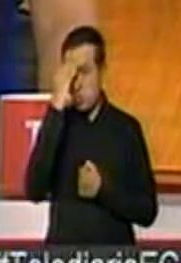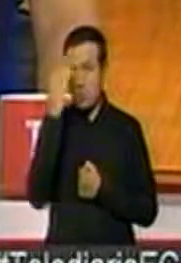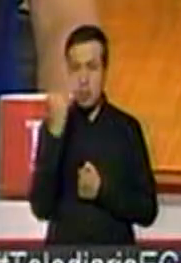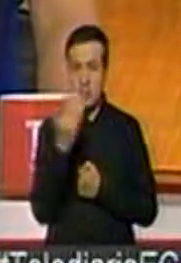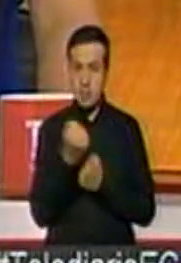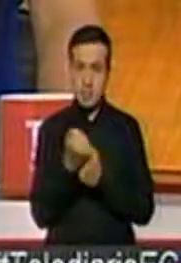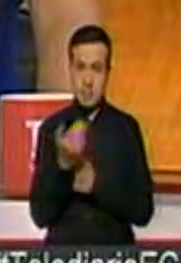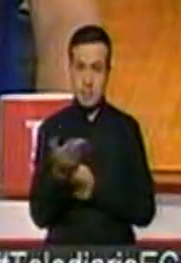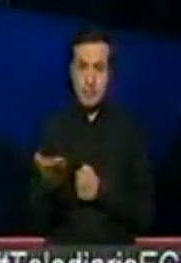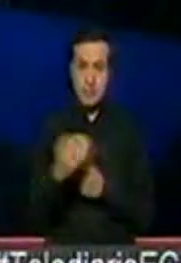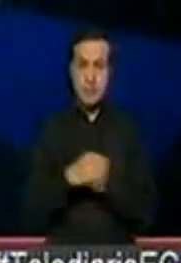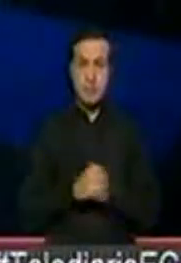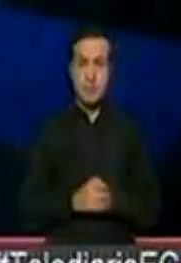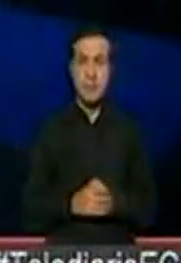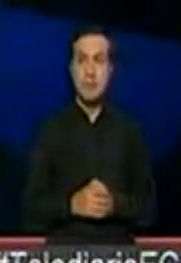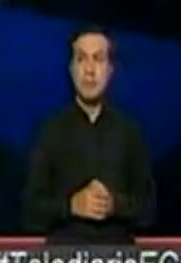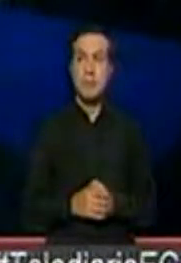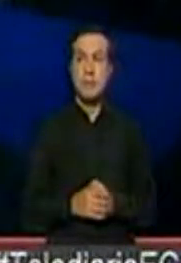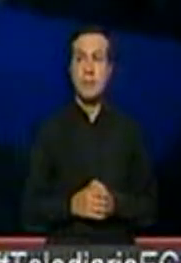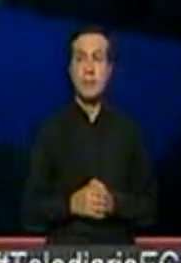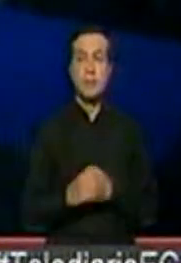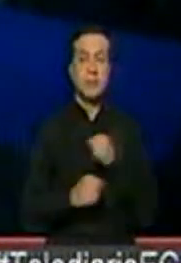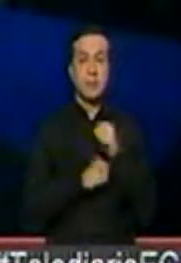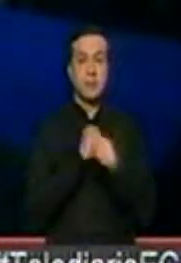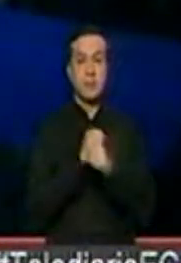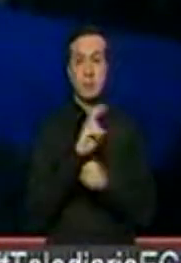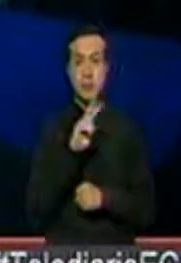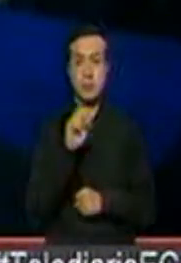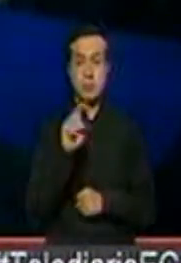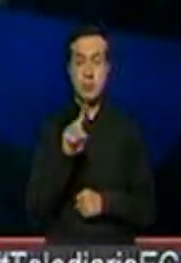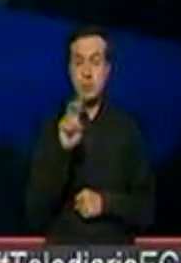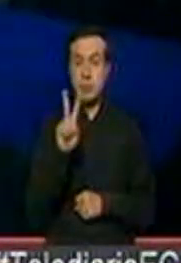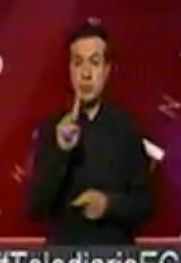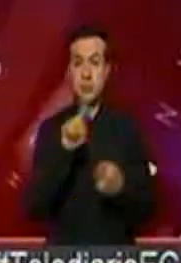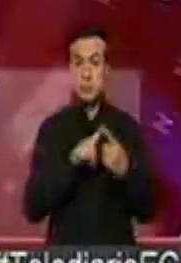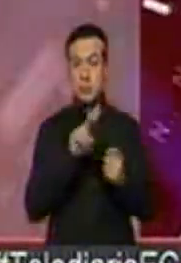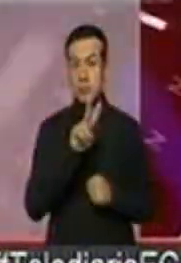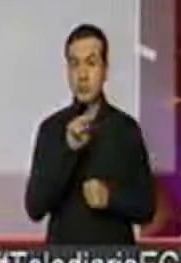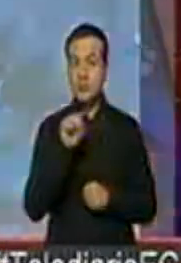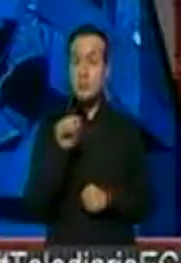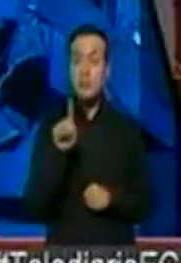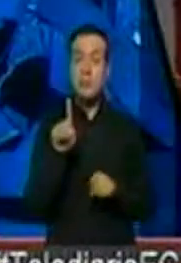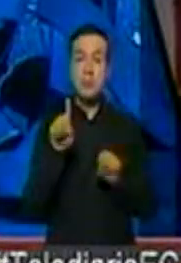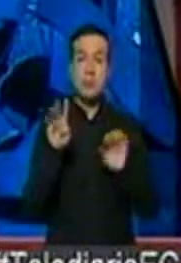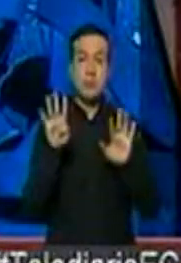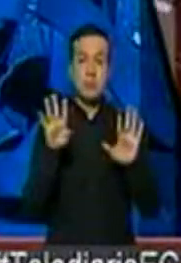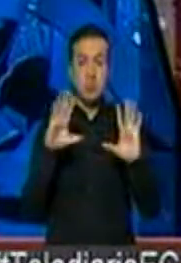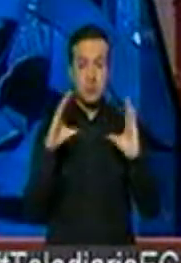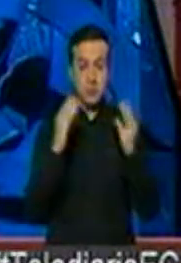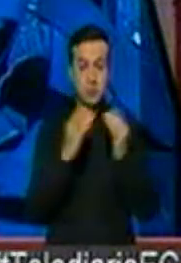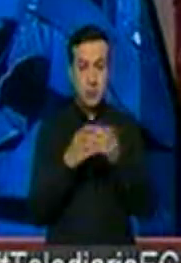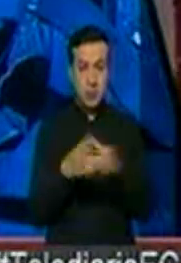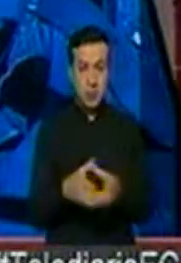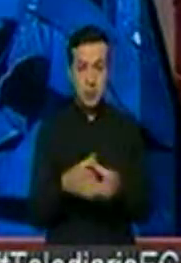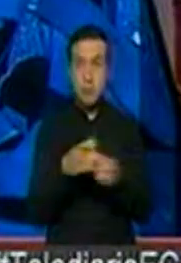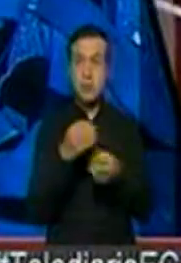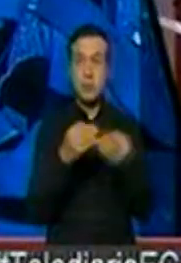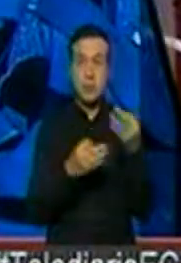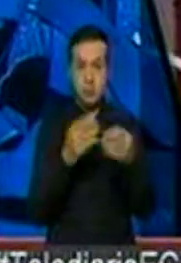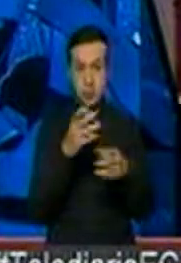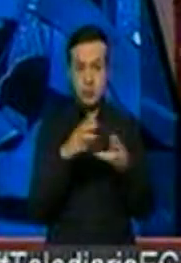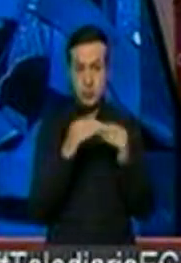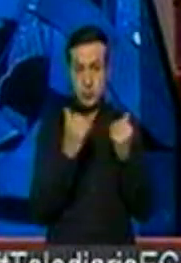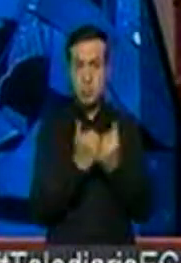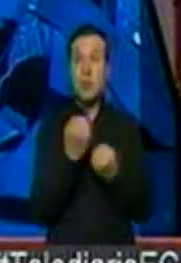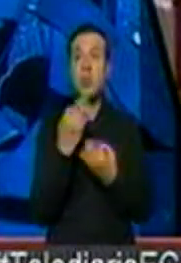edad. Desde 2014 hasta 2019, la Comisión Especial de Seguridad Ciudadana y Justicia